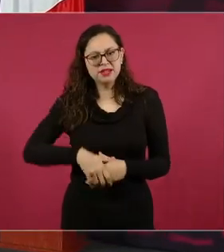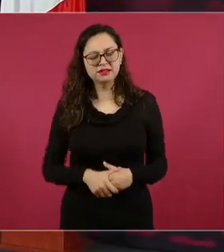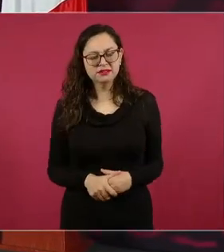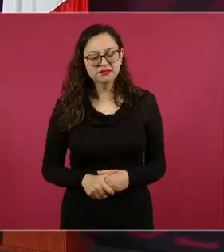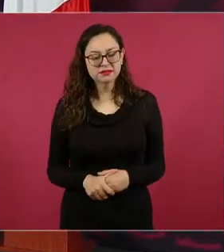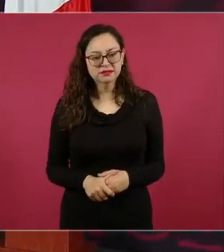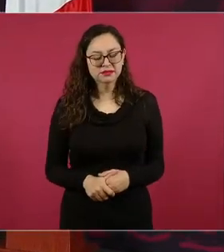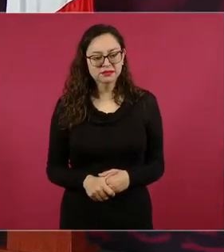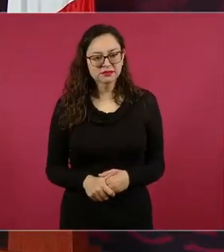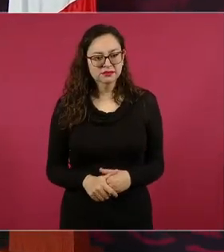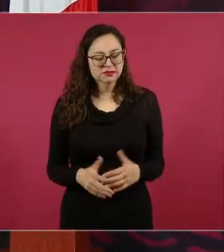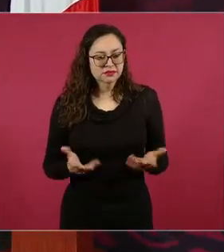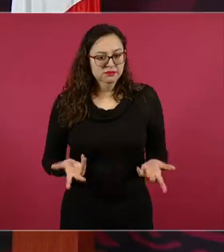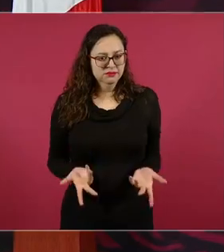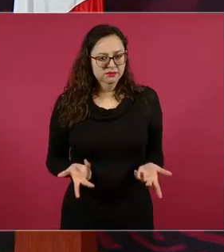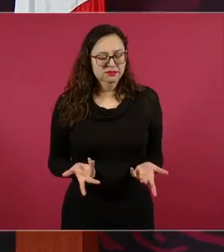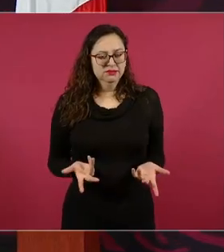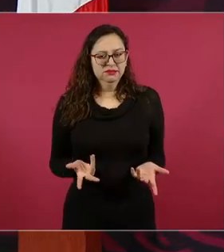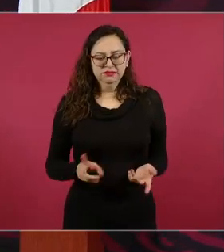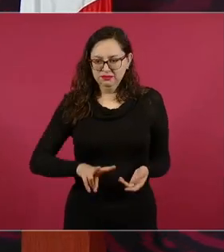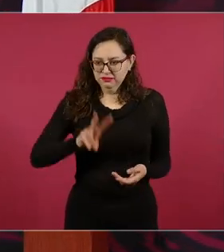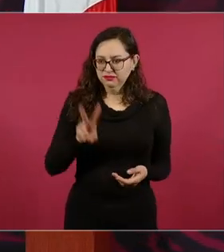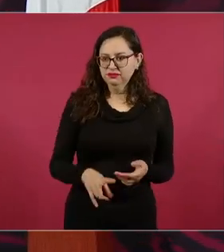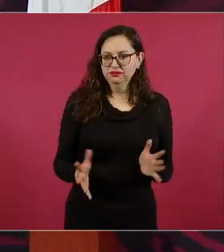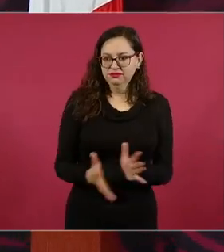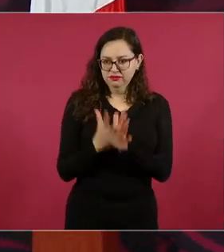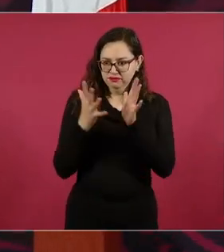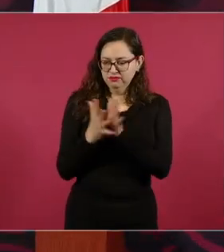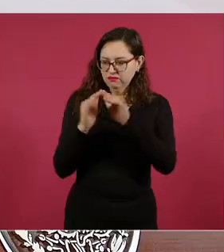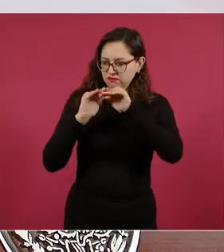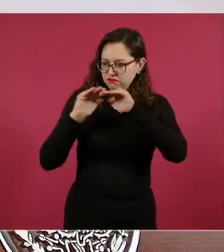aplicando una auténtica democracia